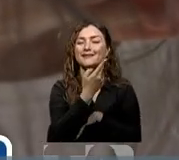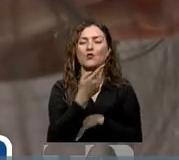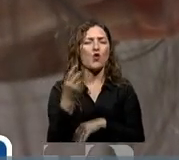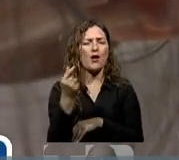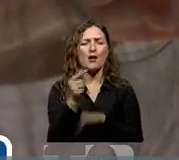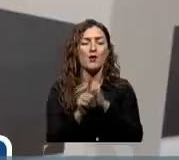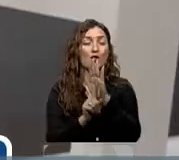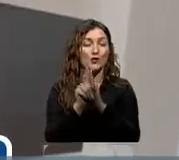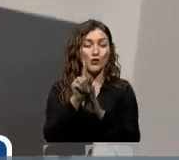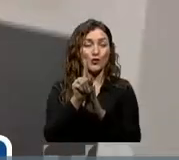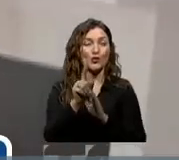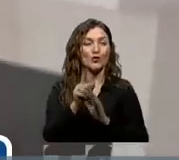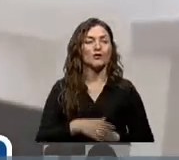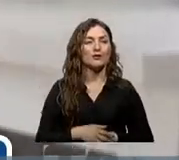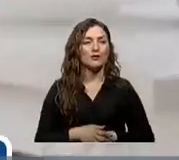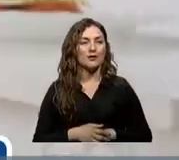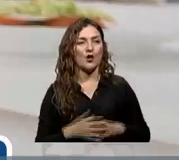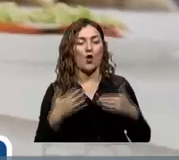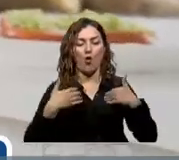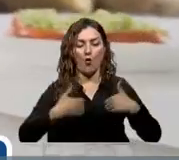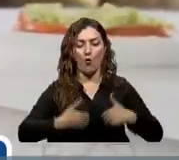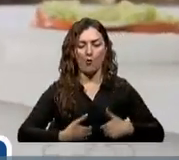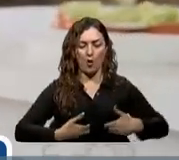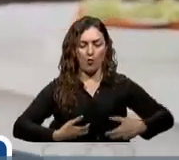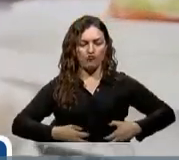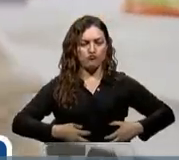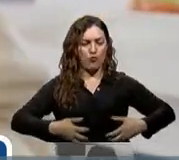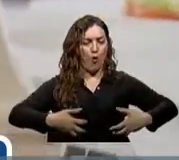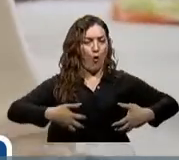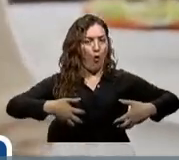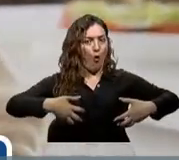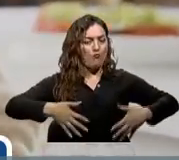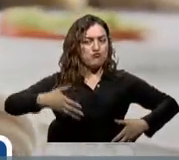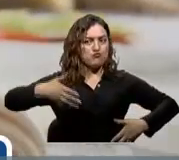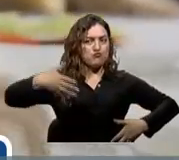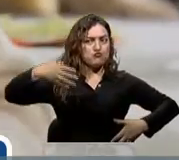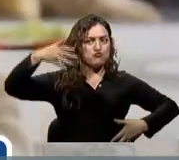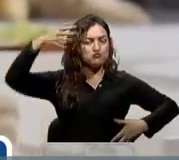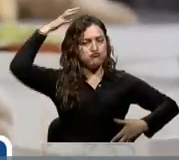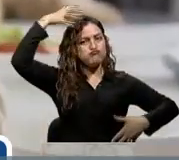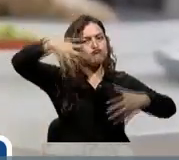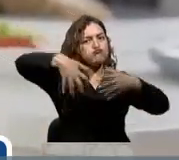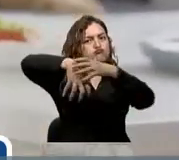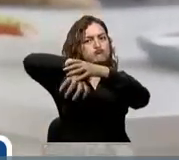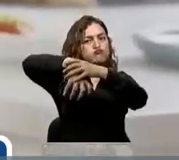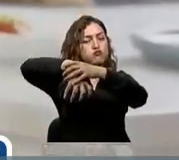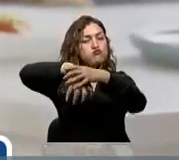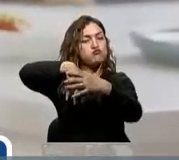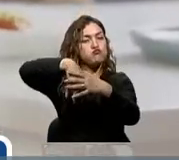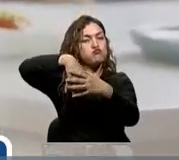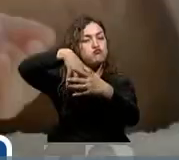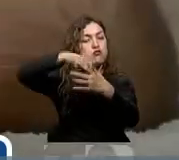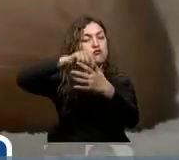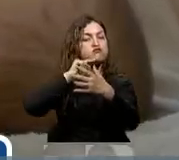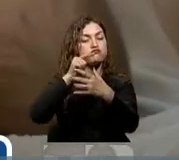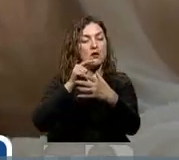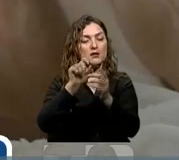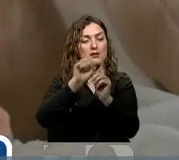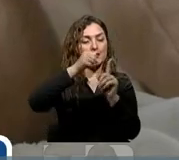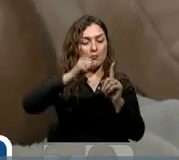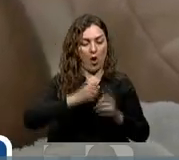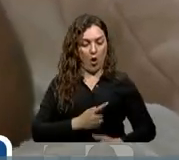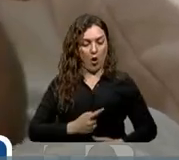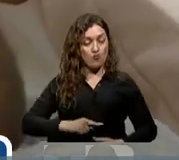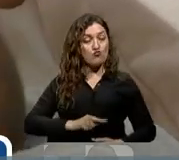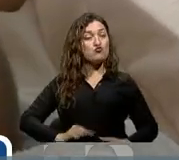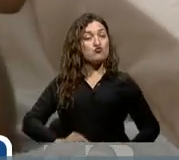rápido desarrollo. A medida que el cuerpo y los órganos crecen, se desarrollan el cerebro, el sistema digestivo y el sistema inmune. Es el momento de